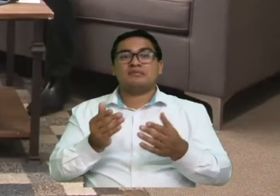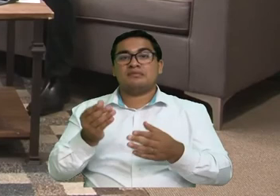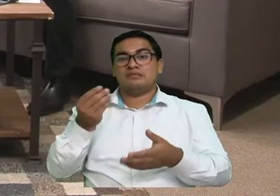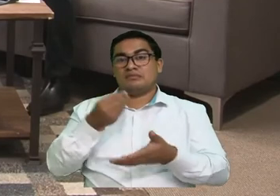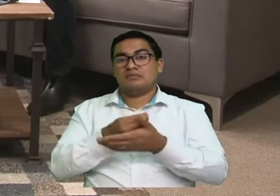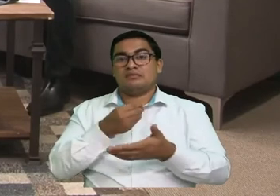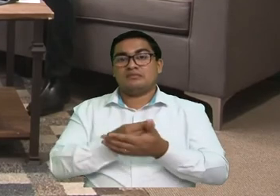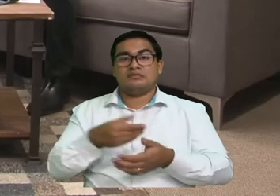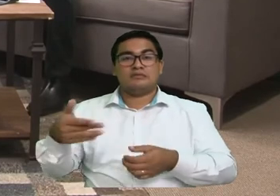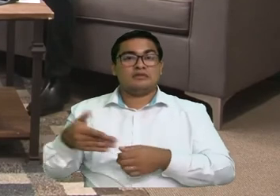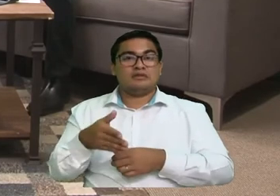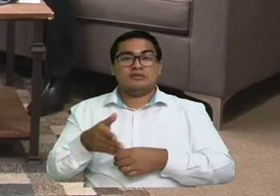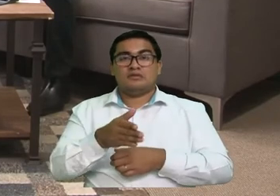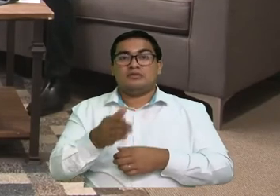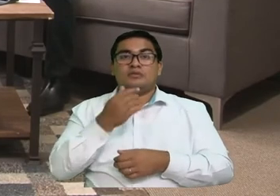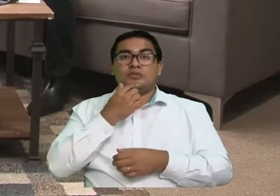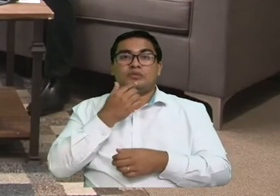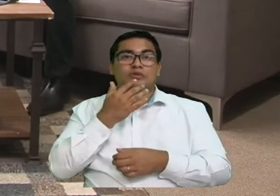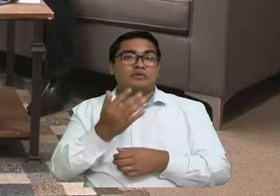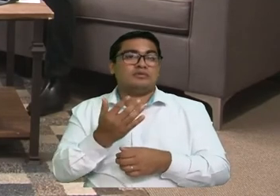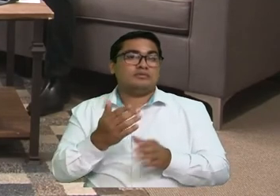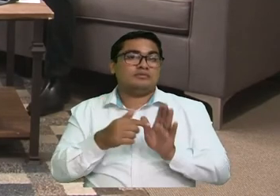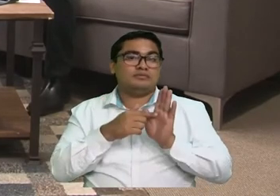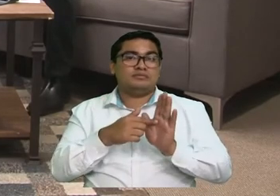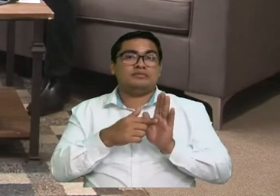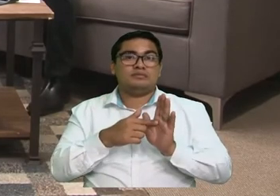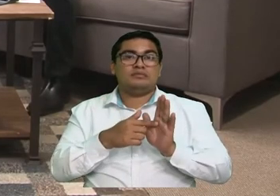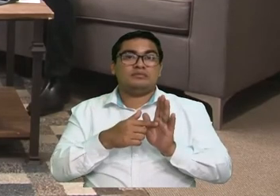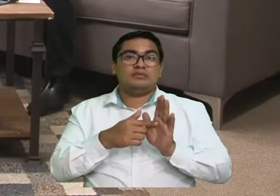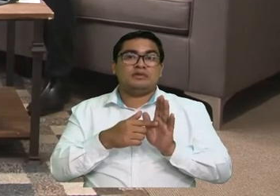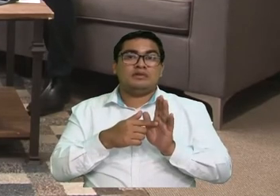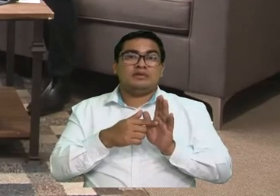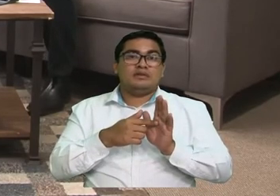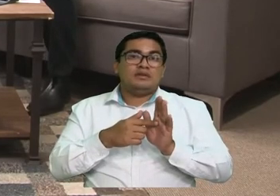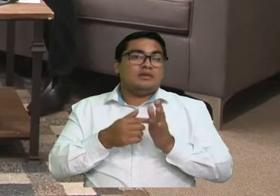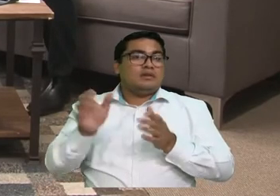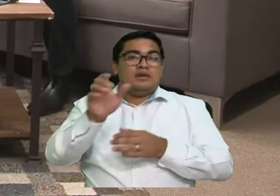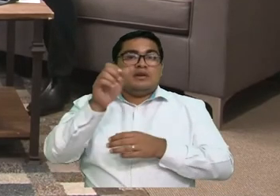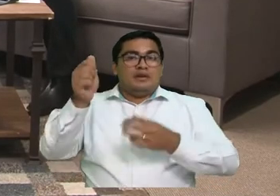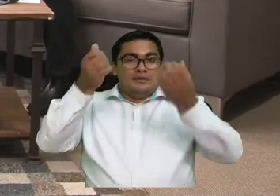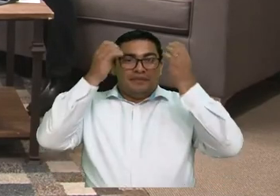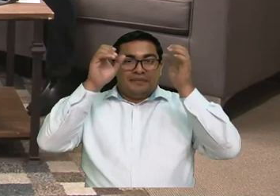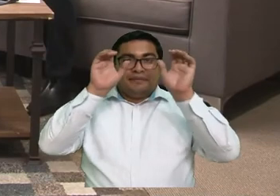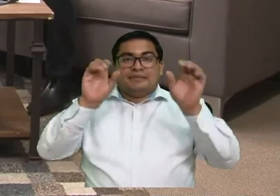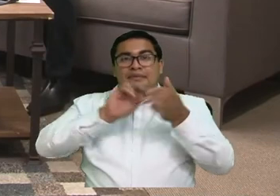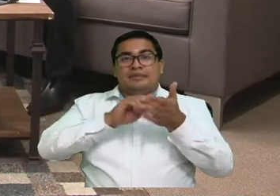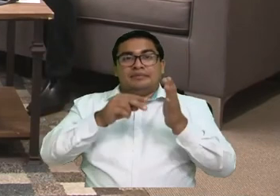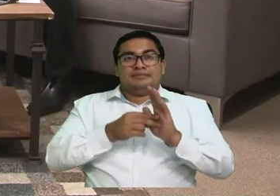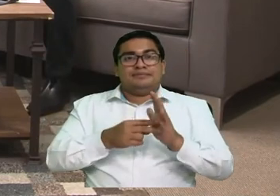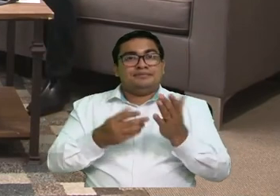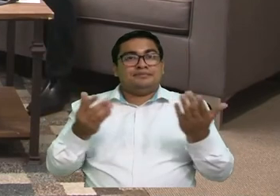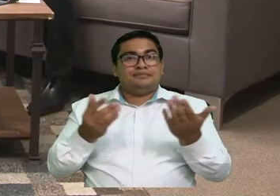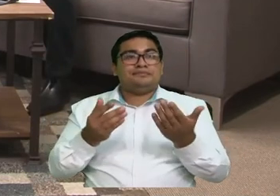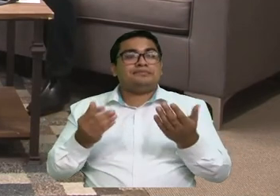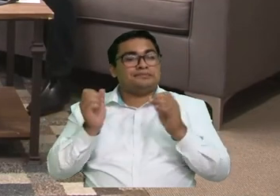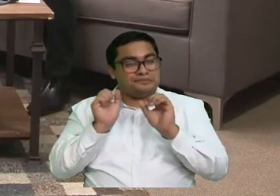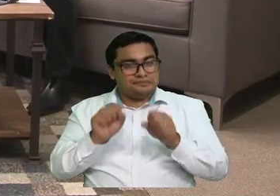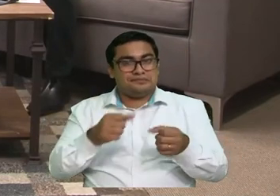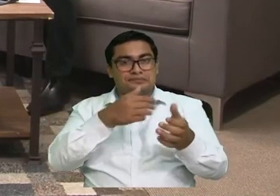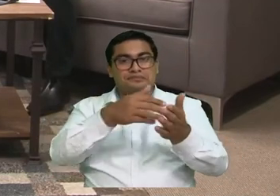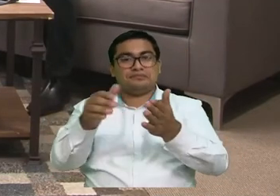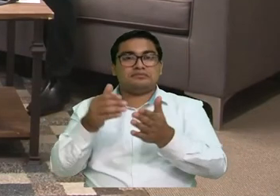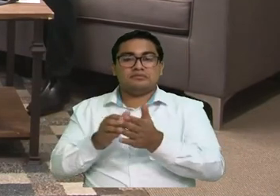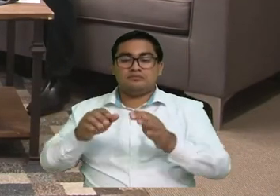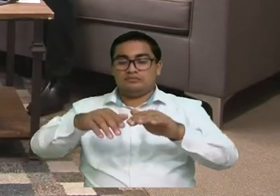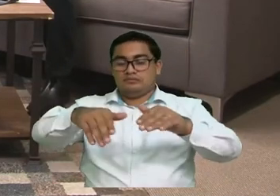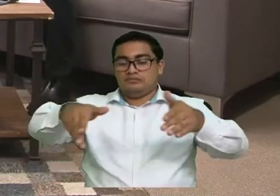consumo alimenticio, porque obviamente han tenido otra cultura alimenticia, lo que significa, por ejemplo, acercar este tipo de